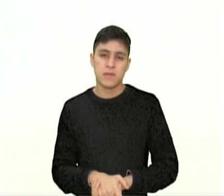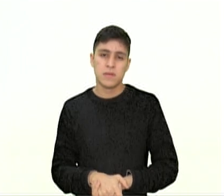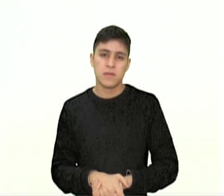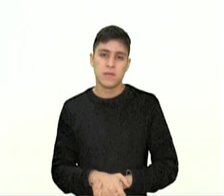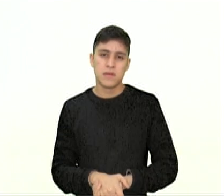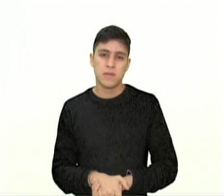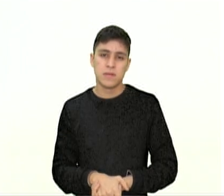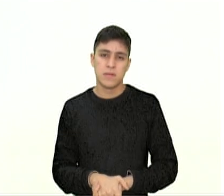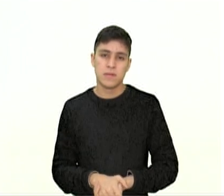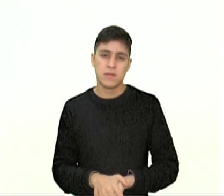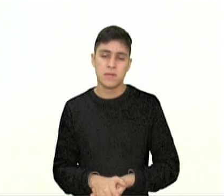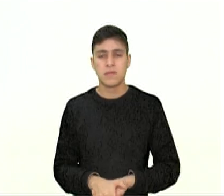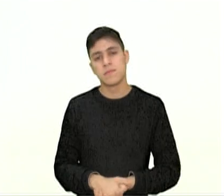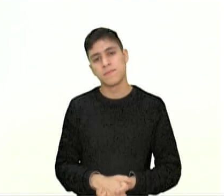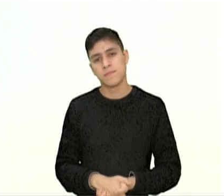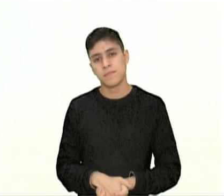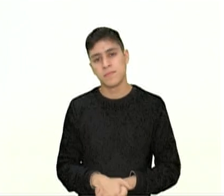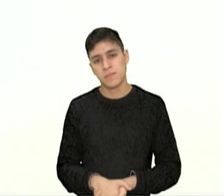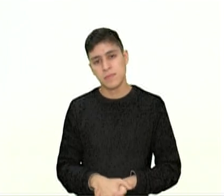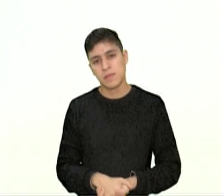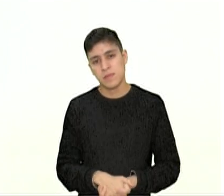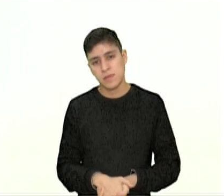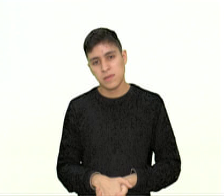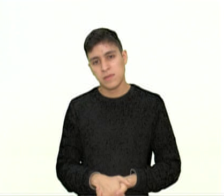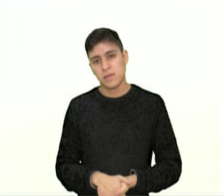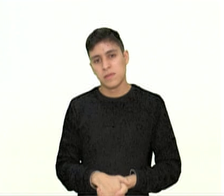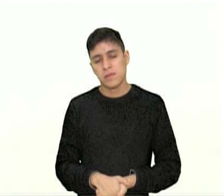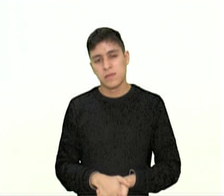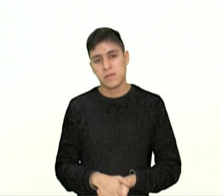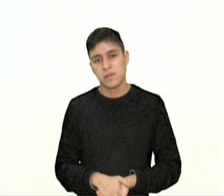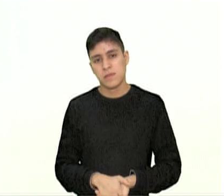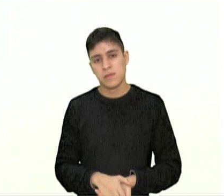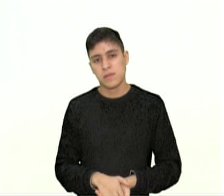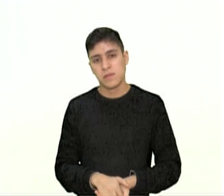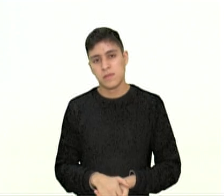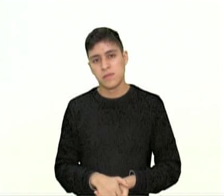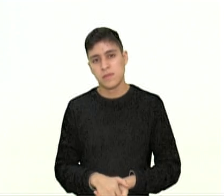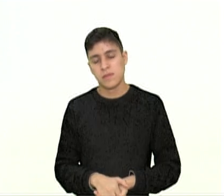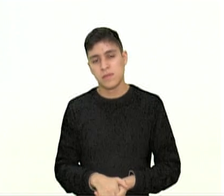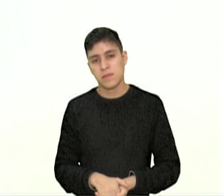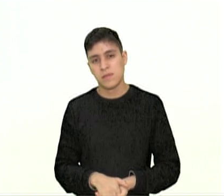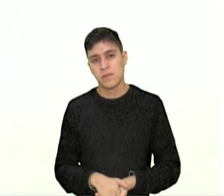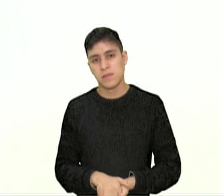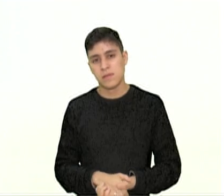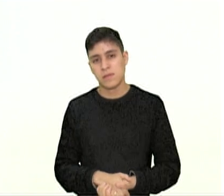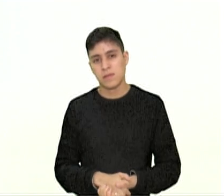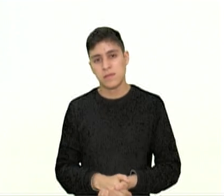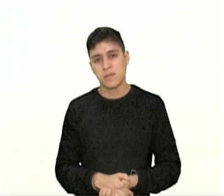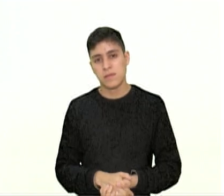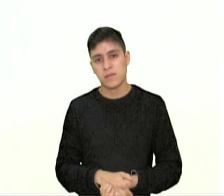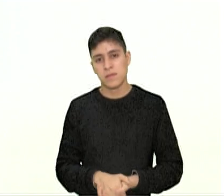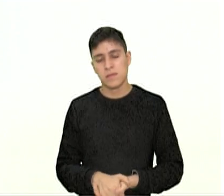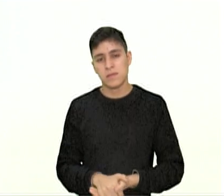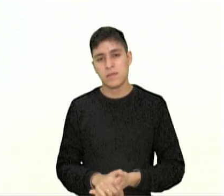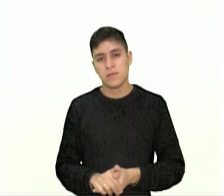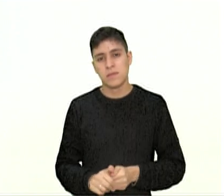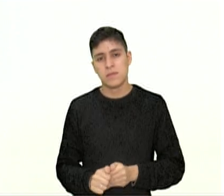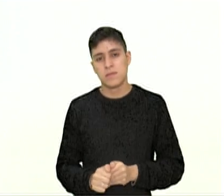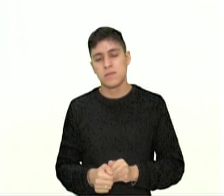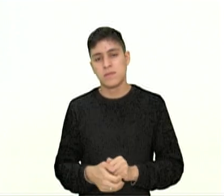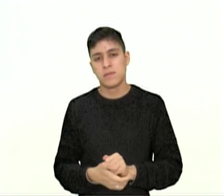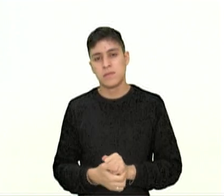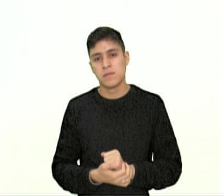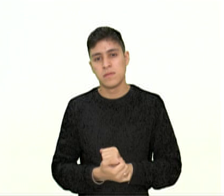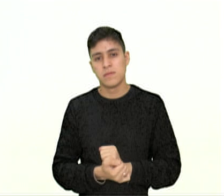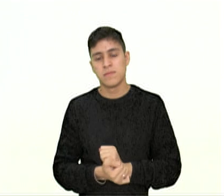inusualmente frío. De hecho, la mitad norte de Europa sufrió el invierno más frío desde